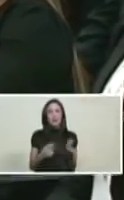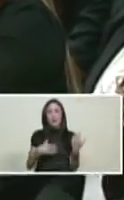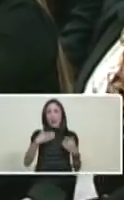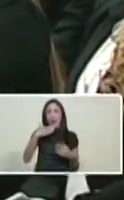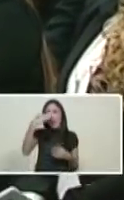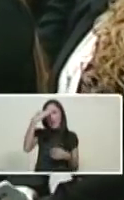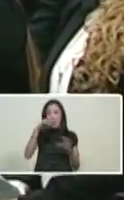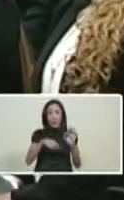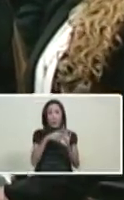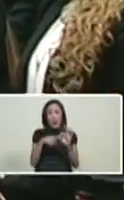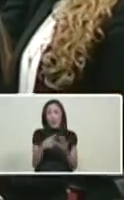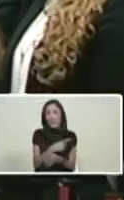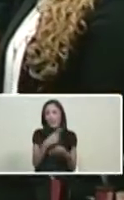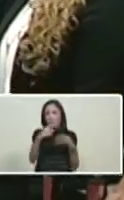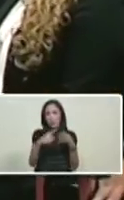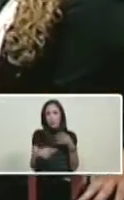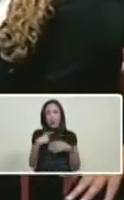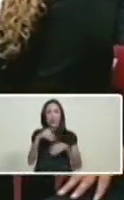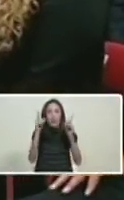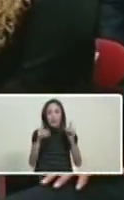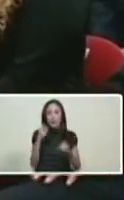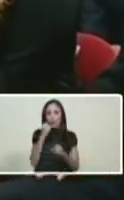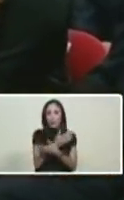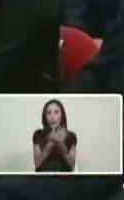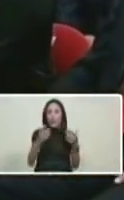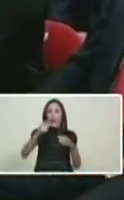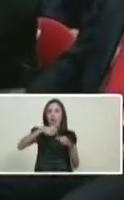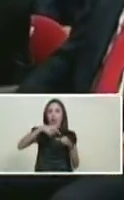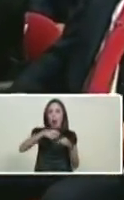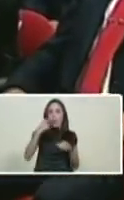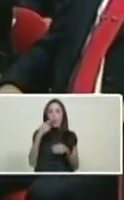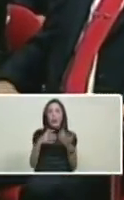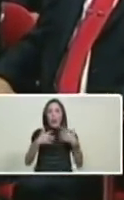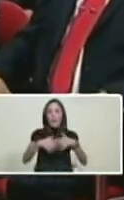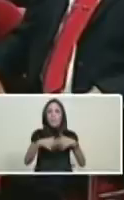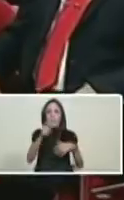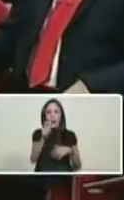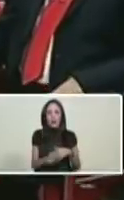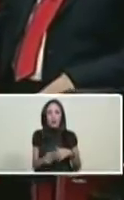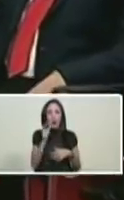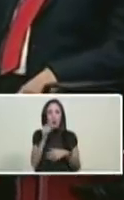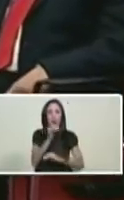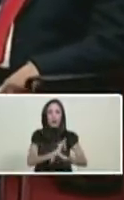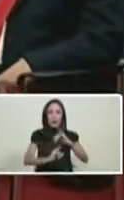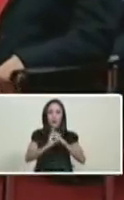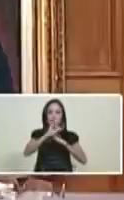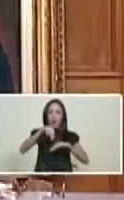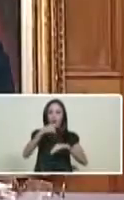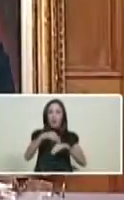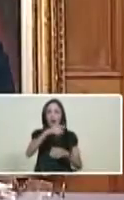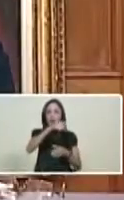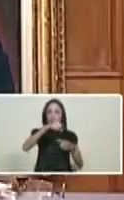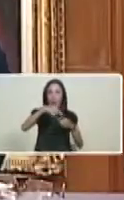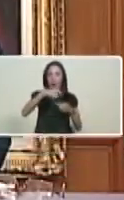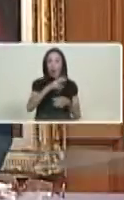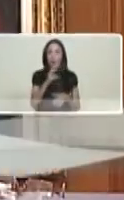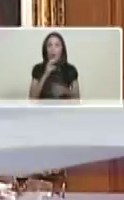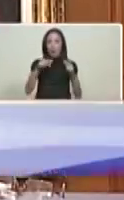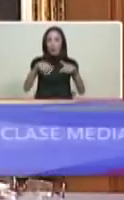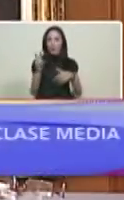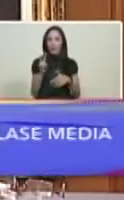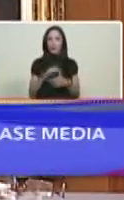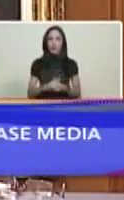lo que quieran ahorrar voy a lanzar un plan de ahorro para el empresariado nacional e internacional en oro en Venezuela